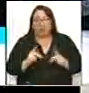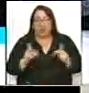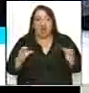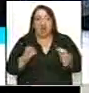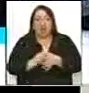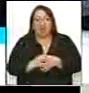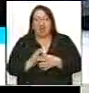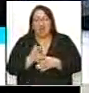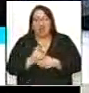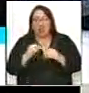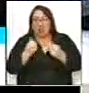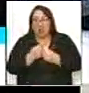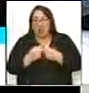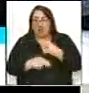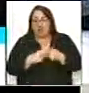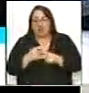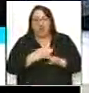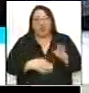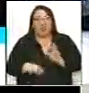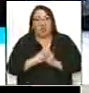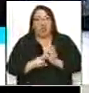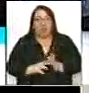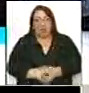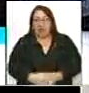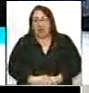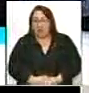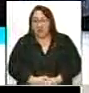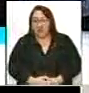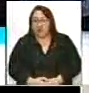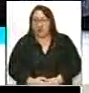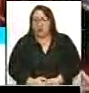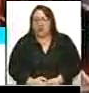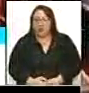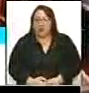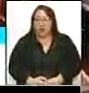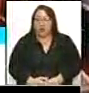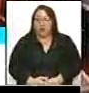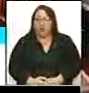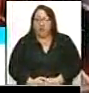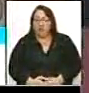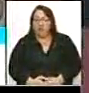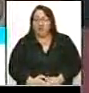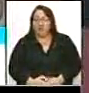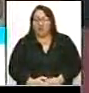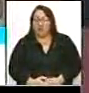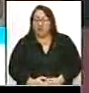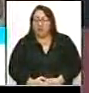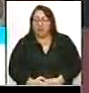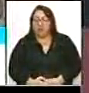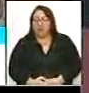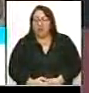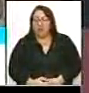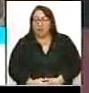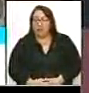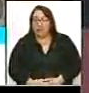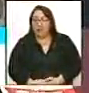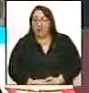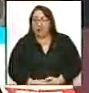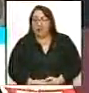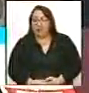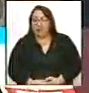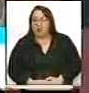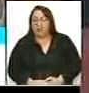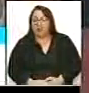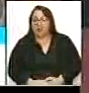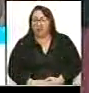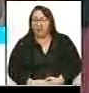alianzas entre partidos nacionales y movimientos regionales. Gracias, presidente. Gracias, congresista Torres, congresista